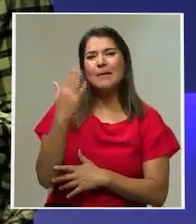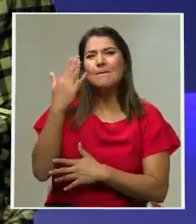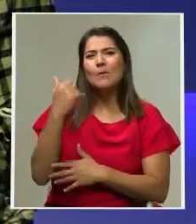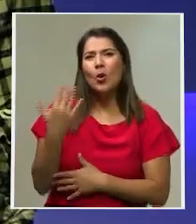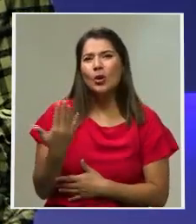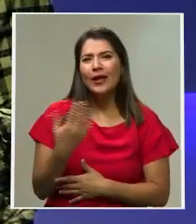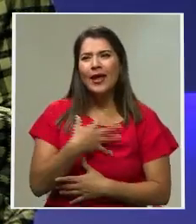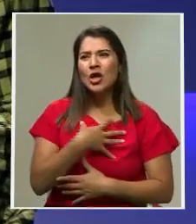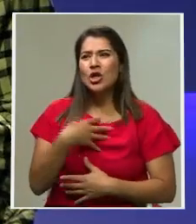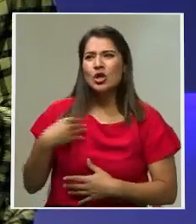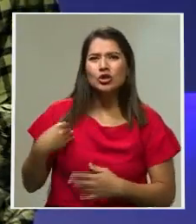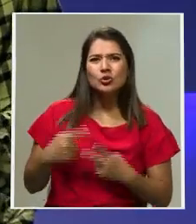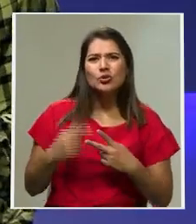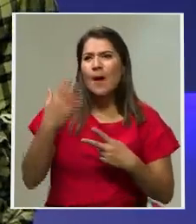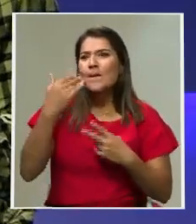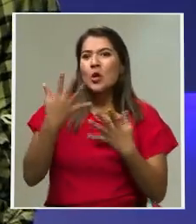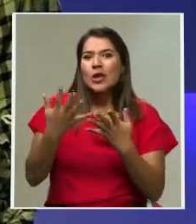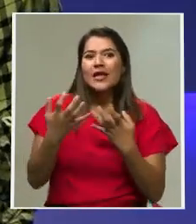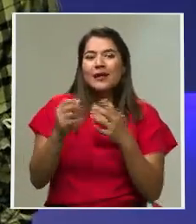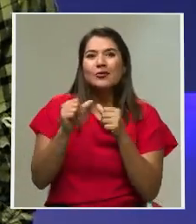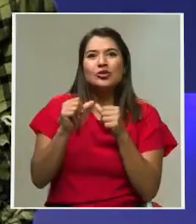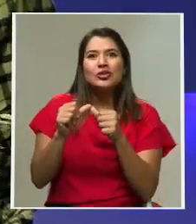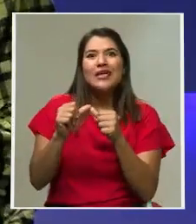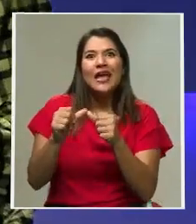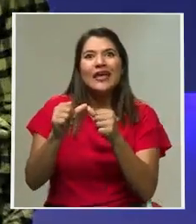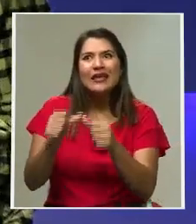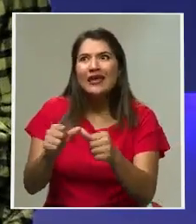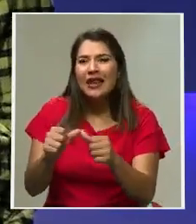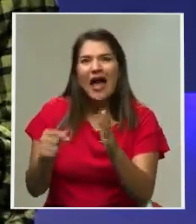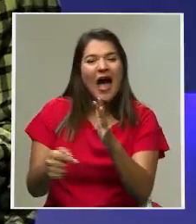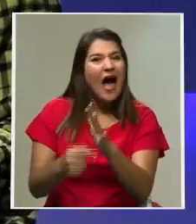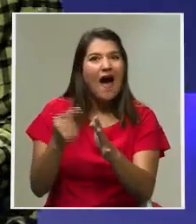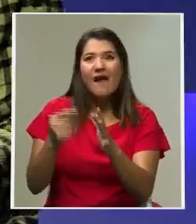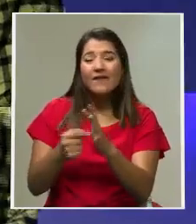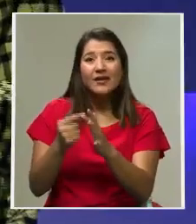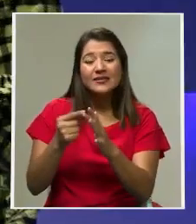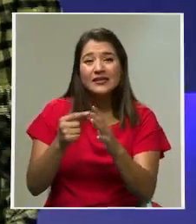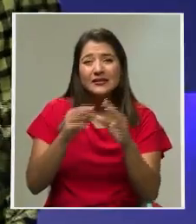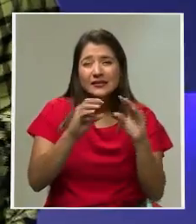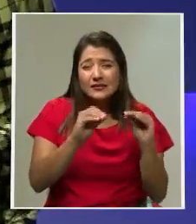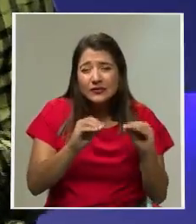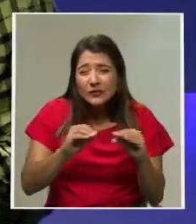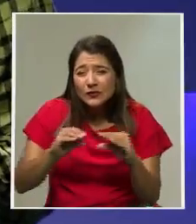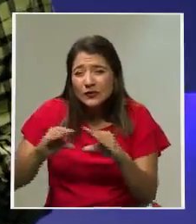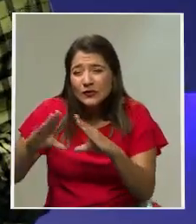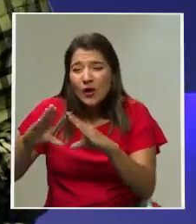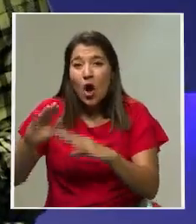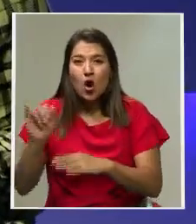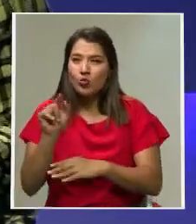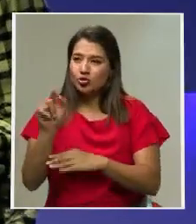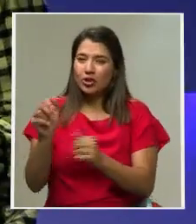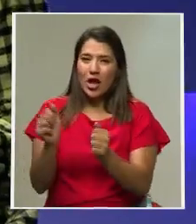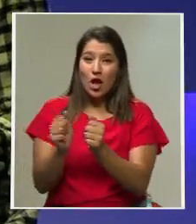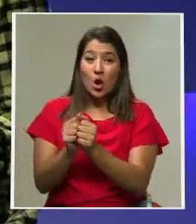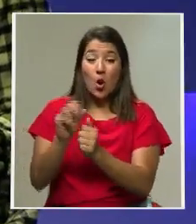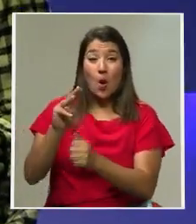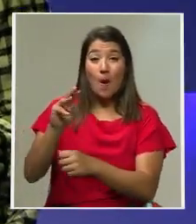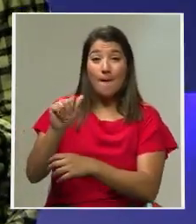nos apasiona y por qué queremos seguir hasta la madrugada, como vos con MasterChef o como yo con tantas otras series,